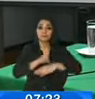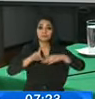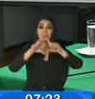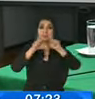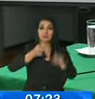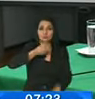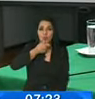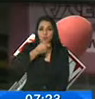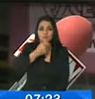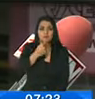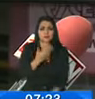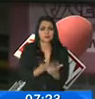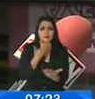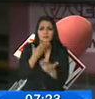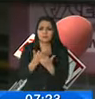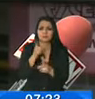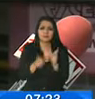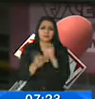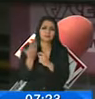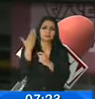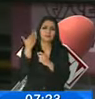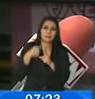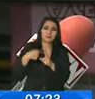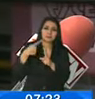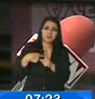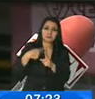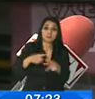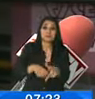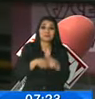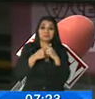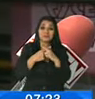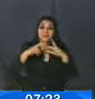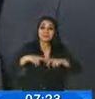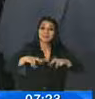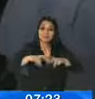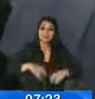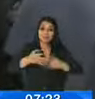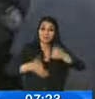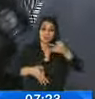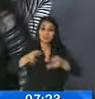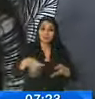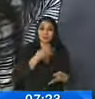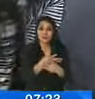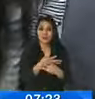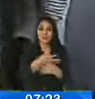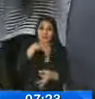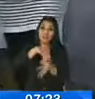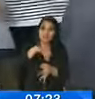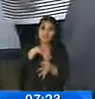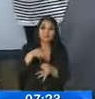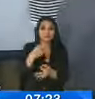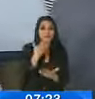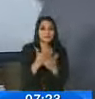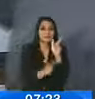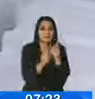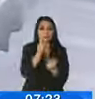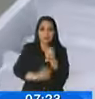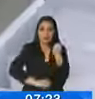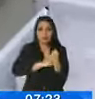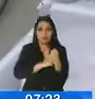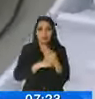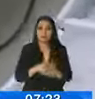agradeció el apoyo que ha recibido en los últimos meses tras el inicio de una investigación penal por las últimas elecciones presidenciales. El proceso